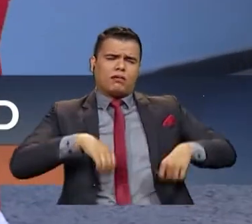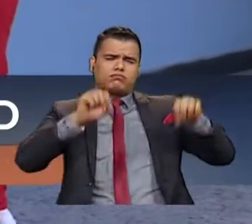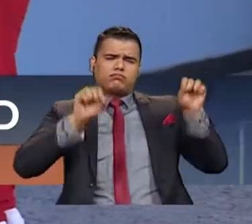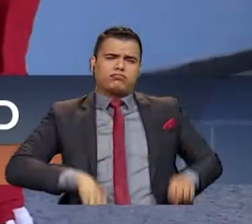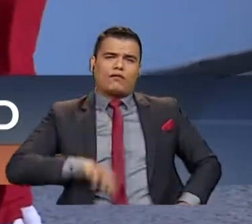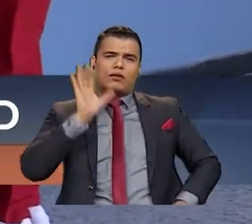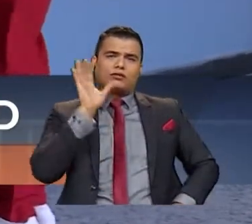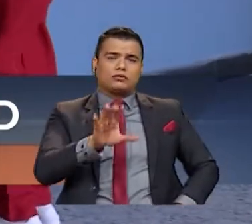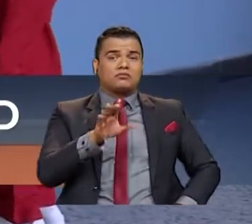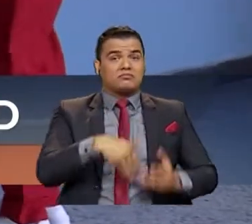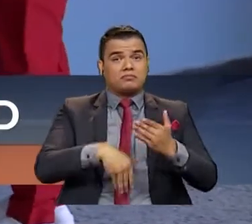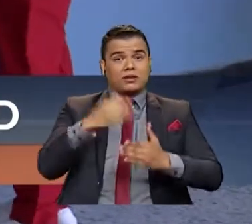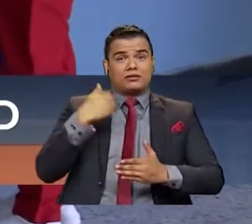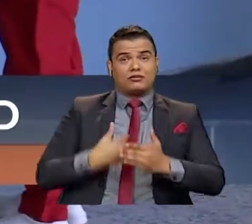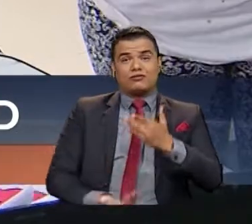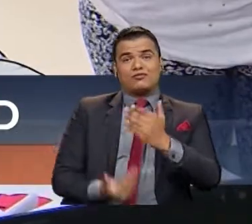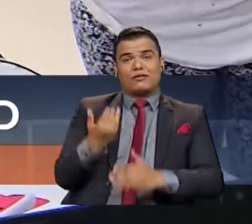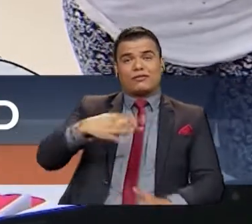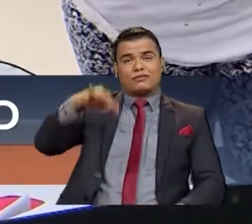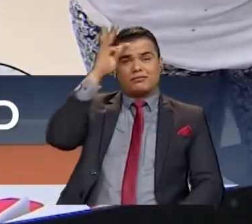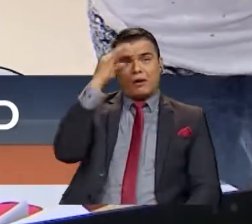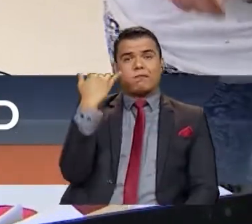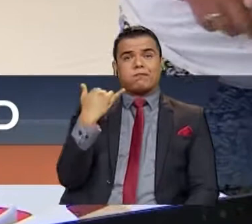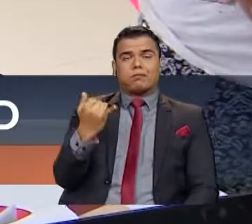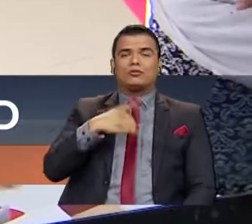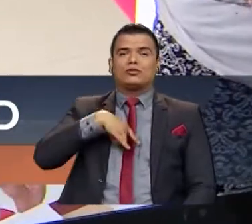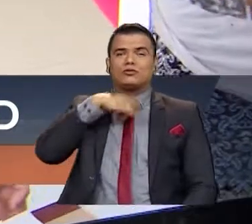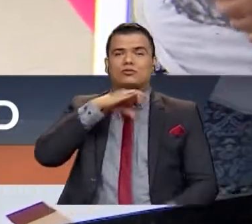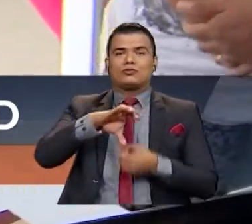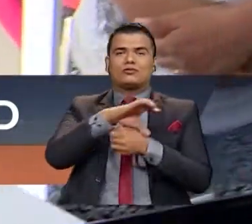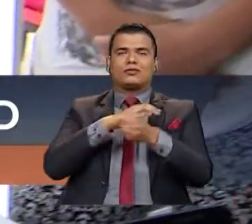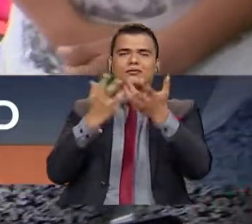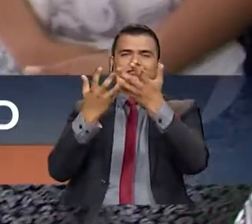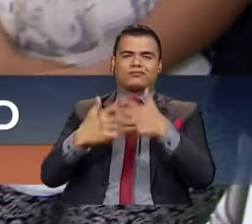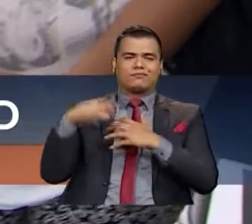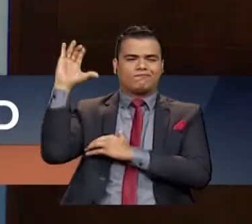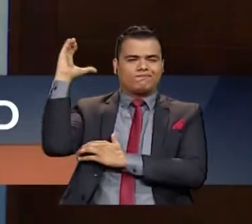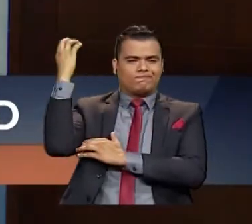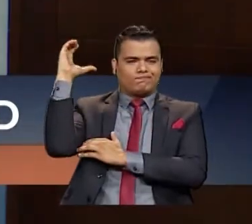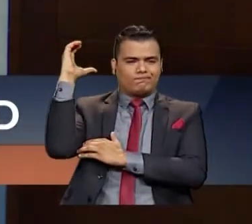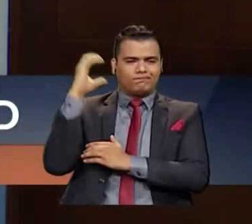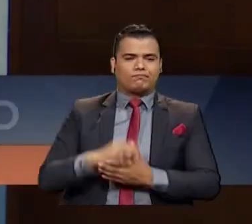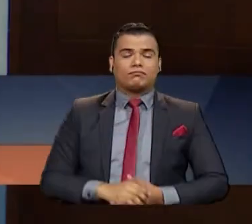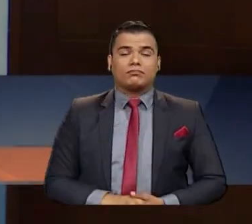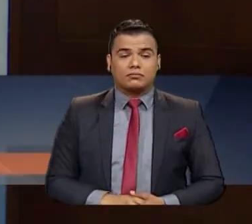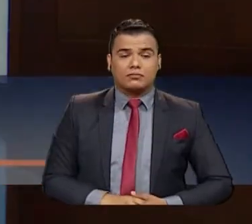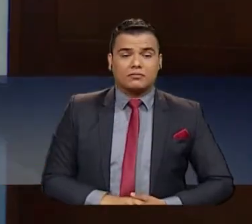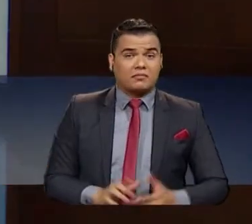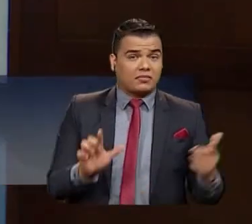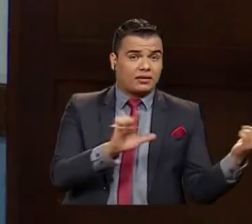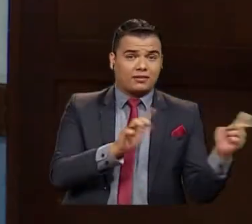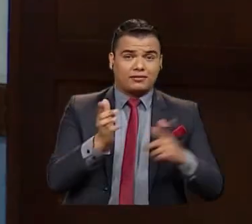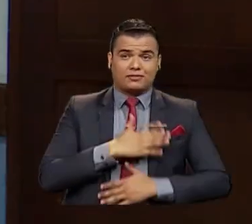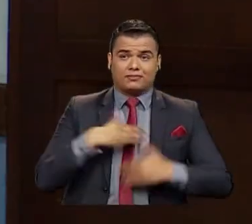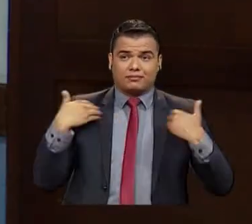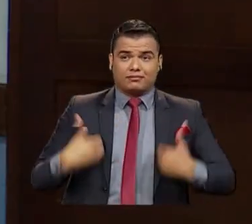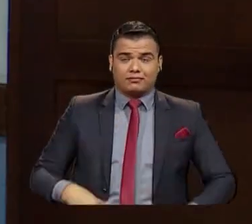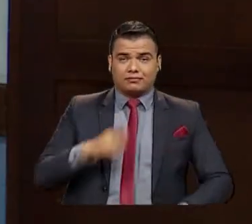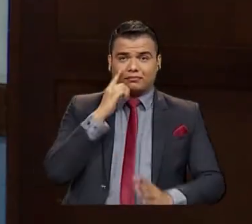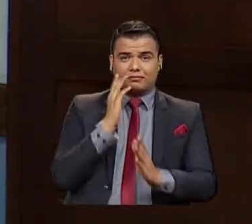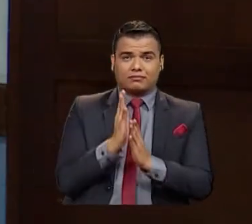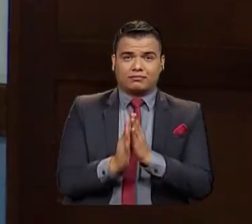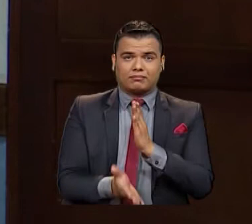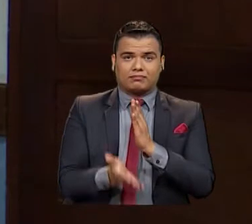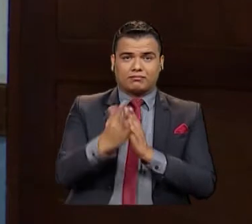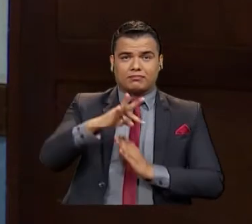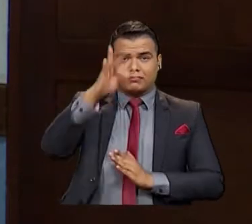proyecto que le dé vida a un nuevo centro médico para la ciudad industrial de Colombia. Esta es toda la información que tenemos a esta hora